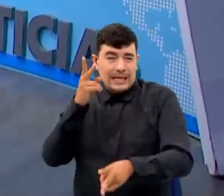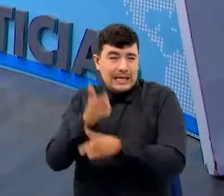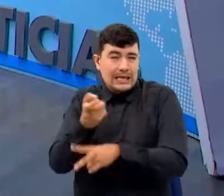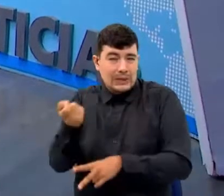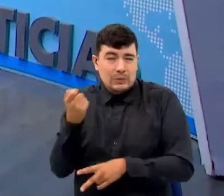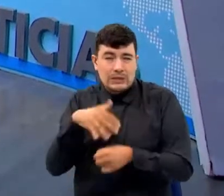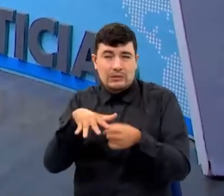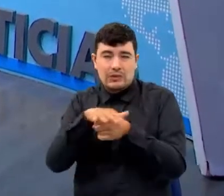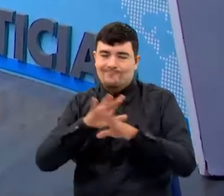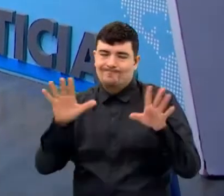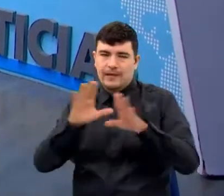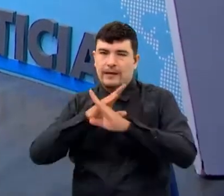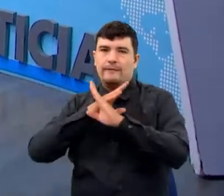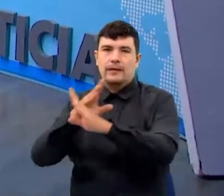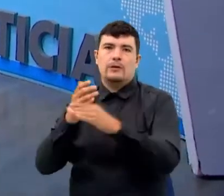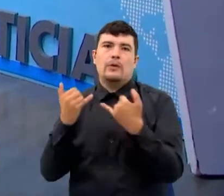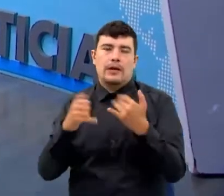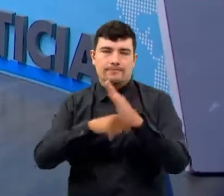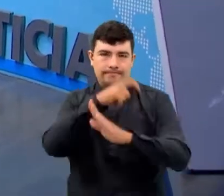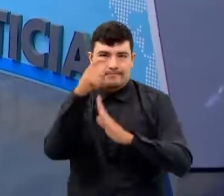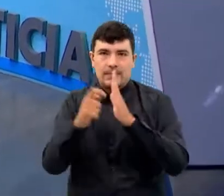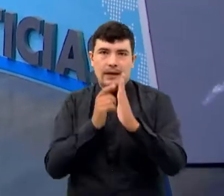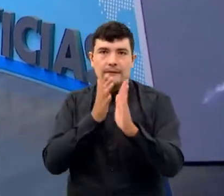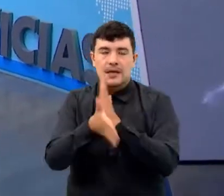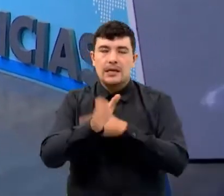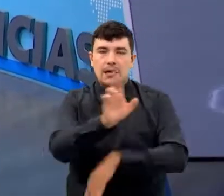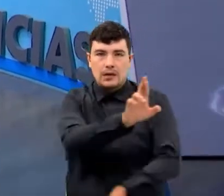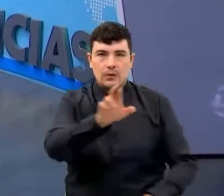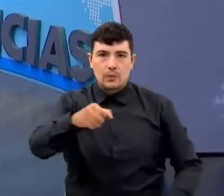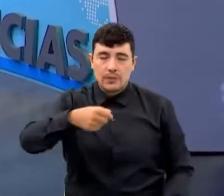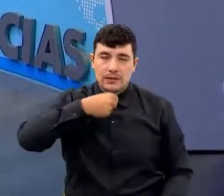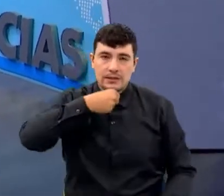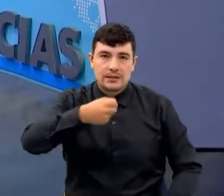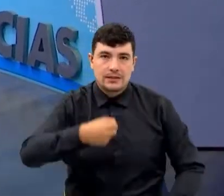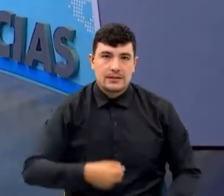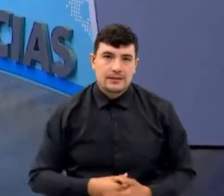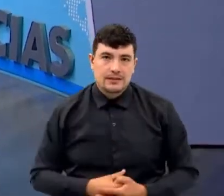Desde Pamplona Norte de Santander para Oriente Noticias, Cristian Ramón, estamos informando.